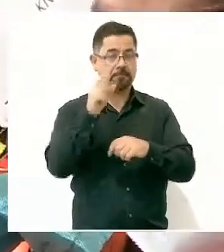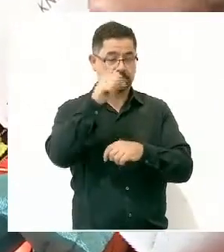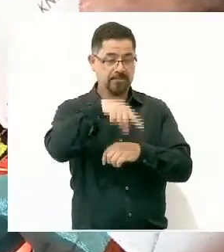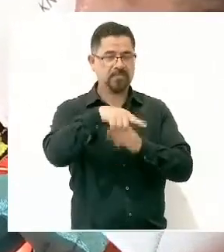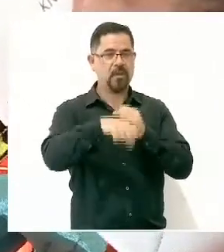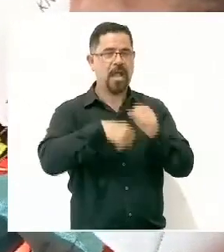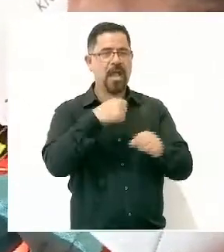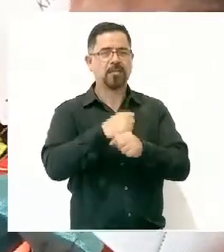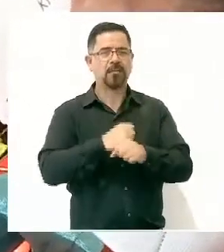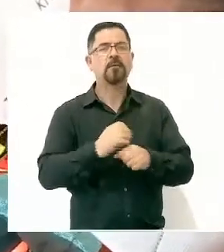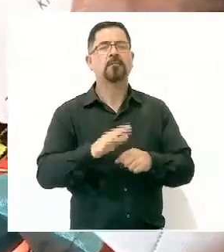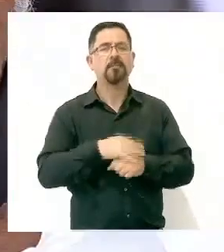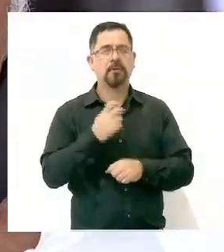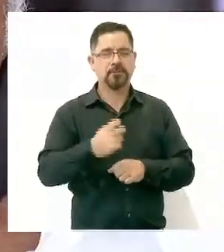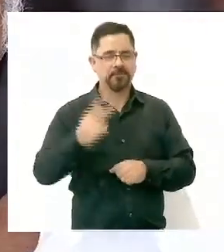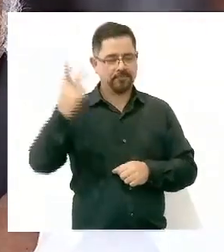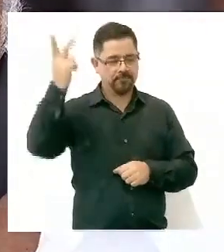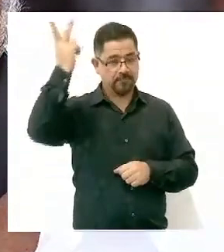a Porfirio,